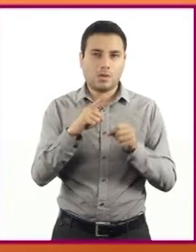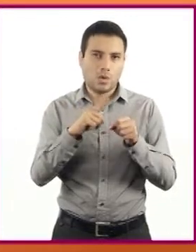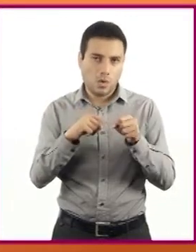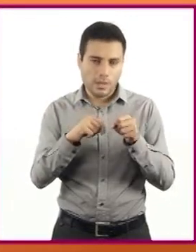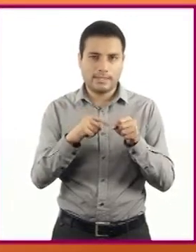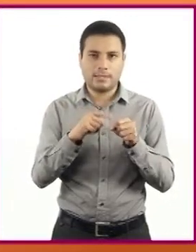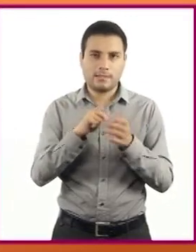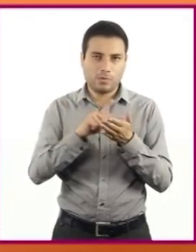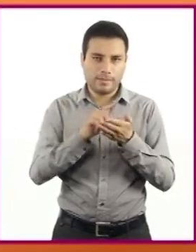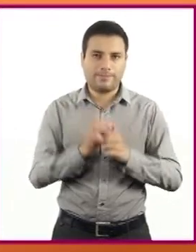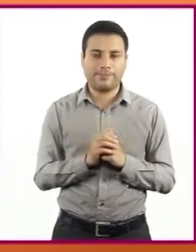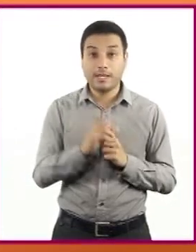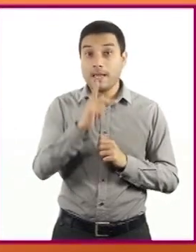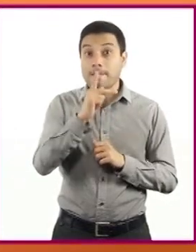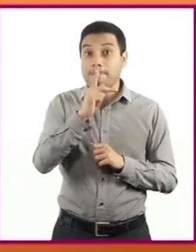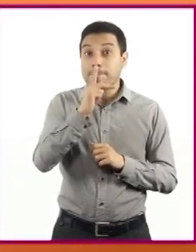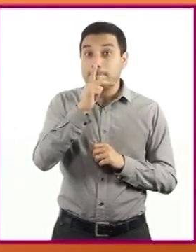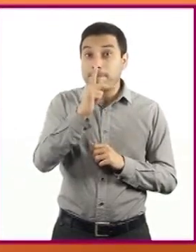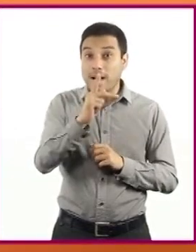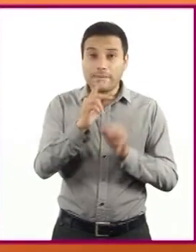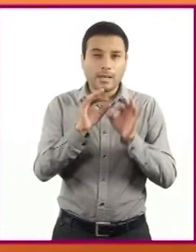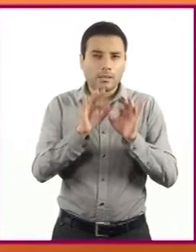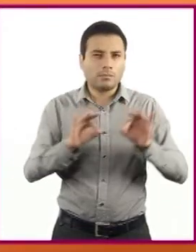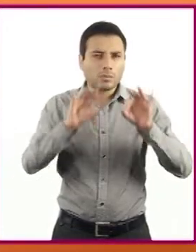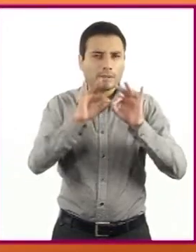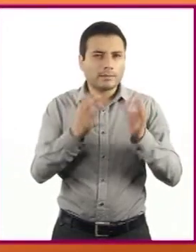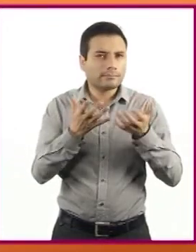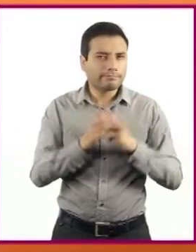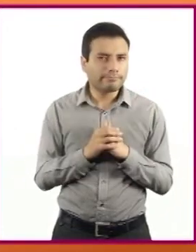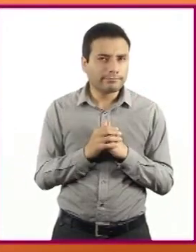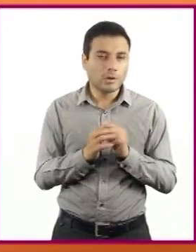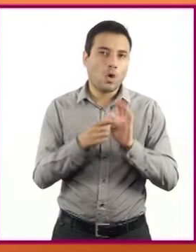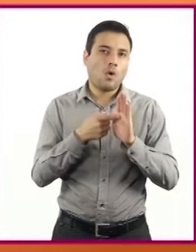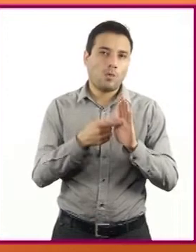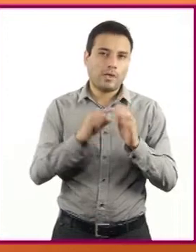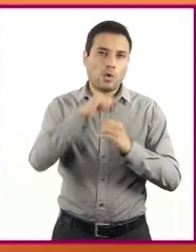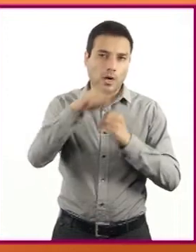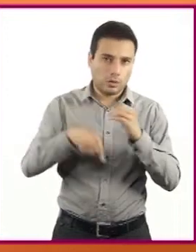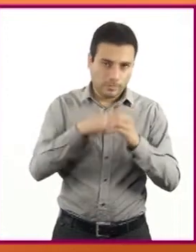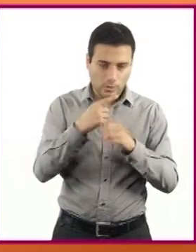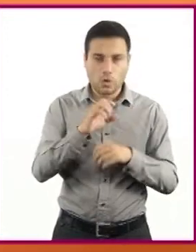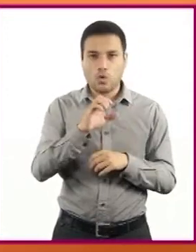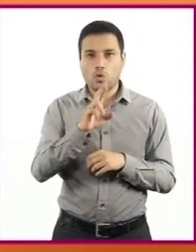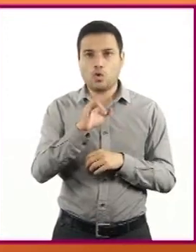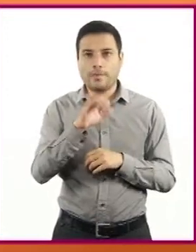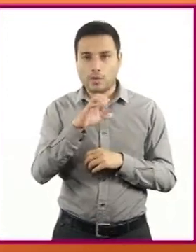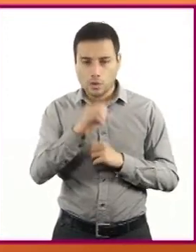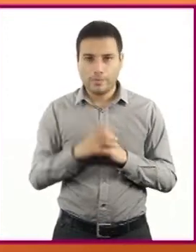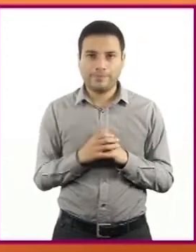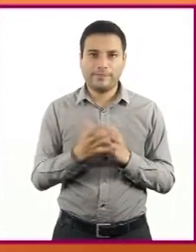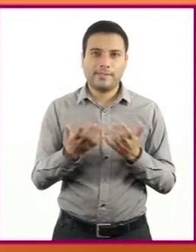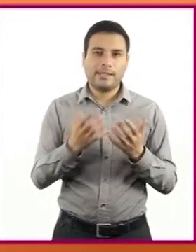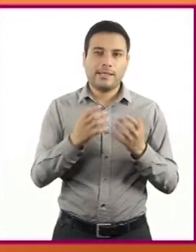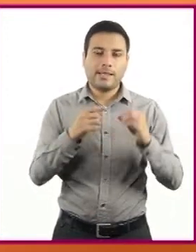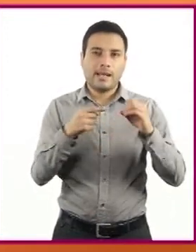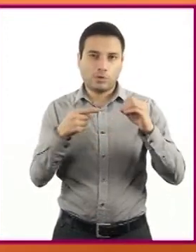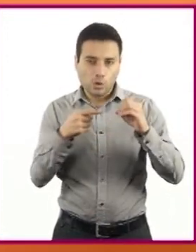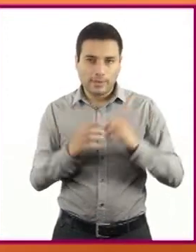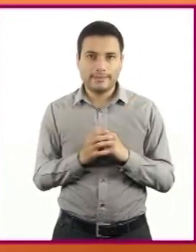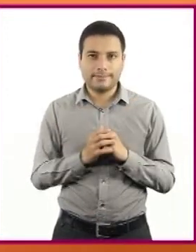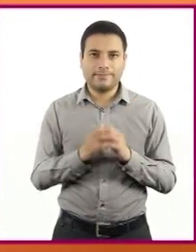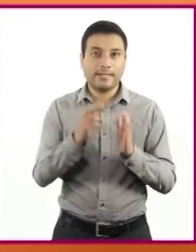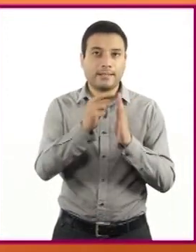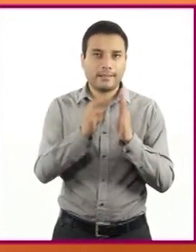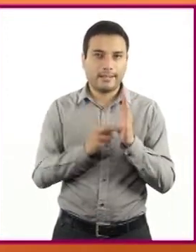Las palabras claves o conceptos claves de esta sesión es modelo atómico cúbico, electrones de valencia, regla del